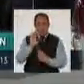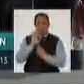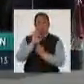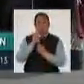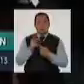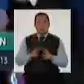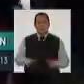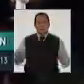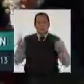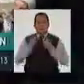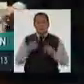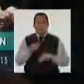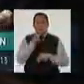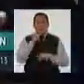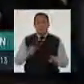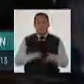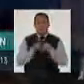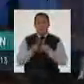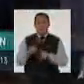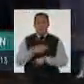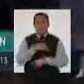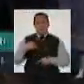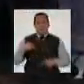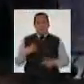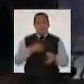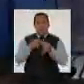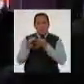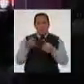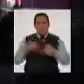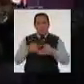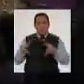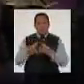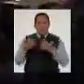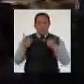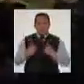nivel nutritivo, el ministro Bonjese anunció